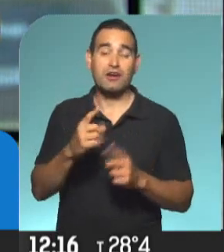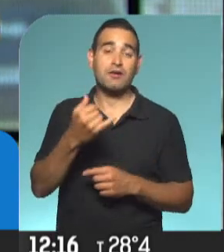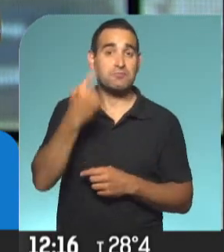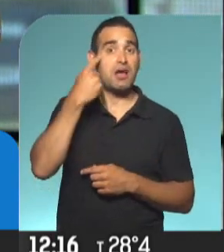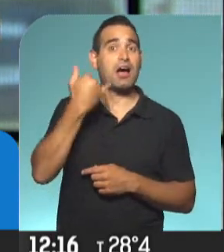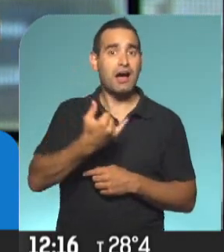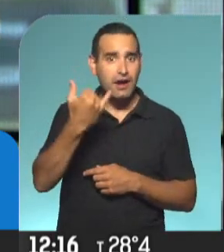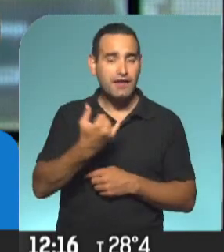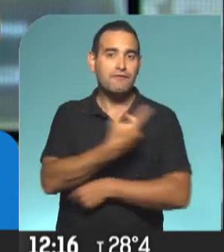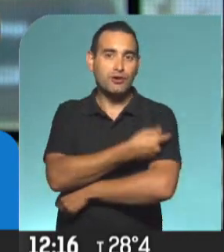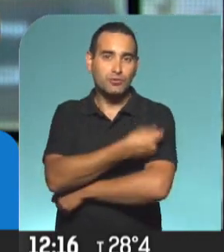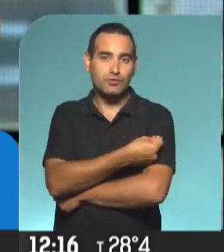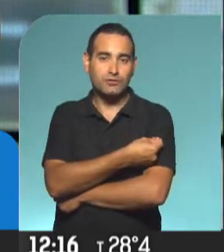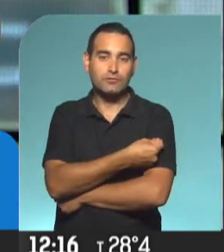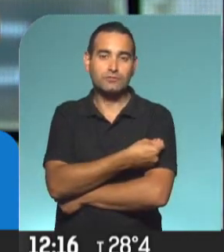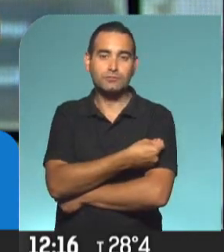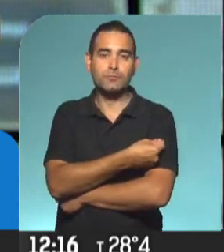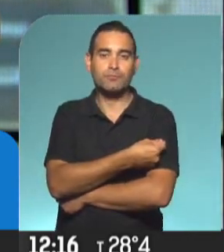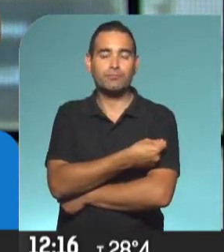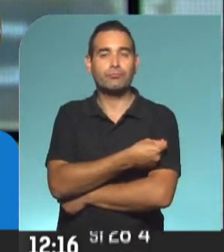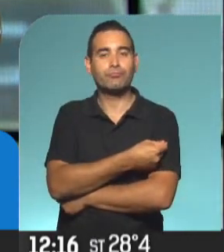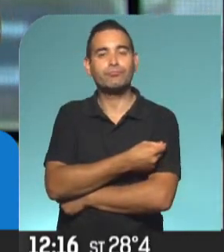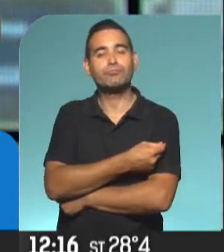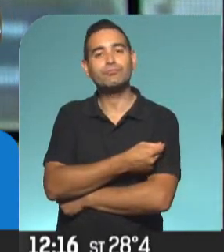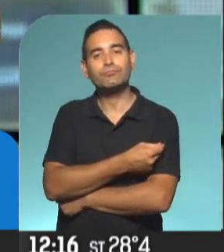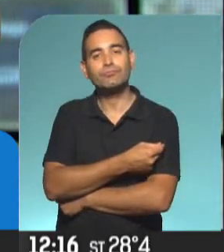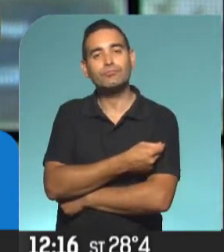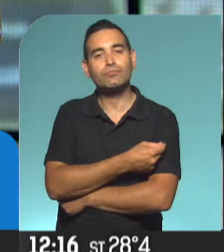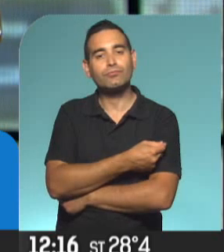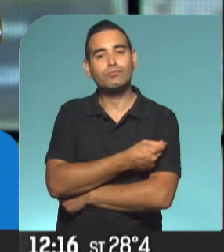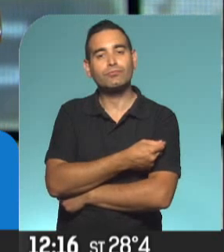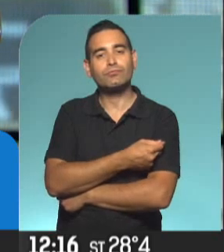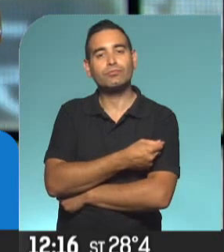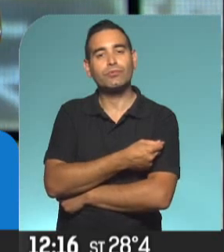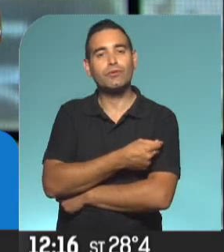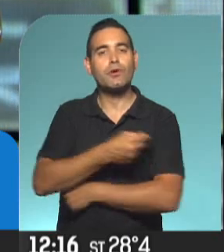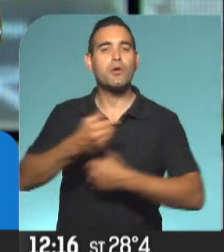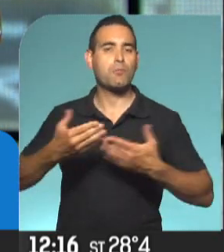existen recién durante esta pandemia de COVID, nos permiten